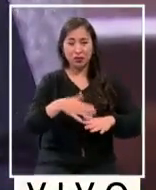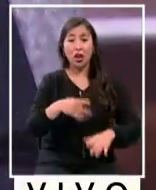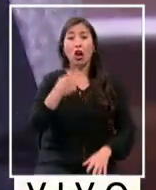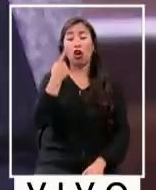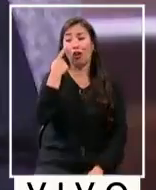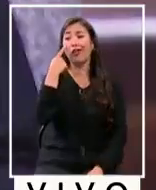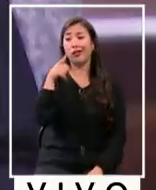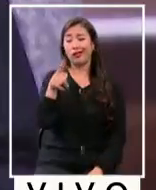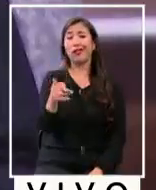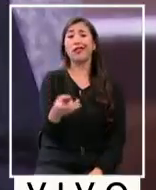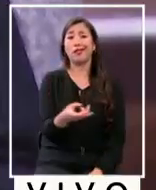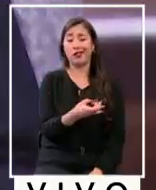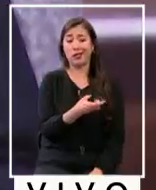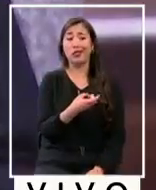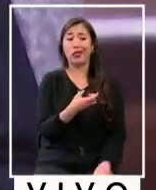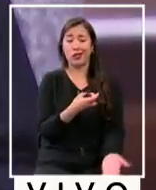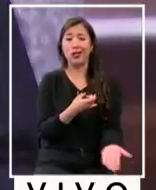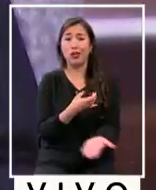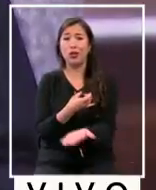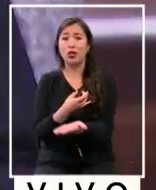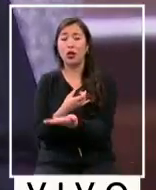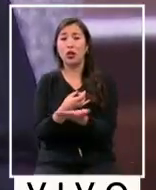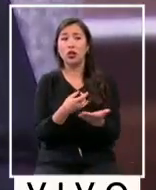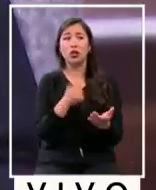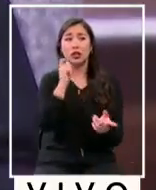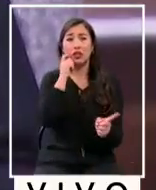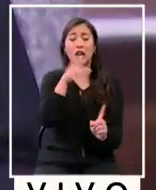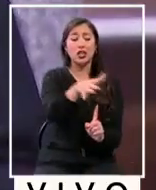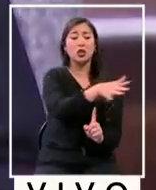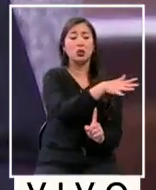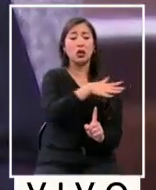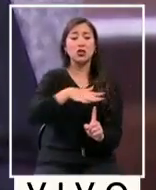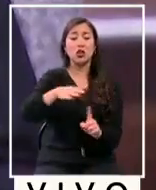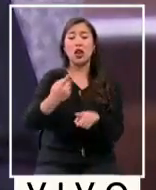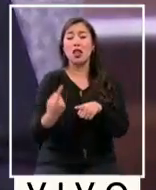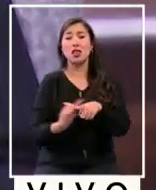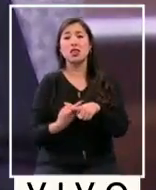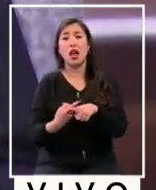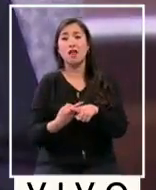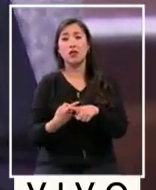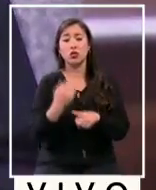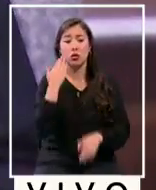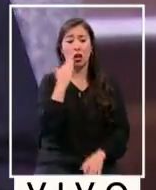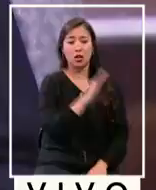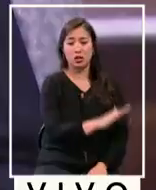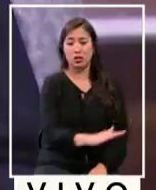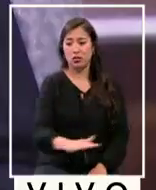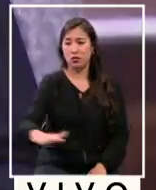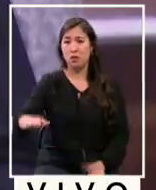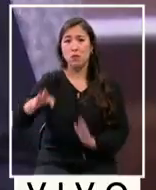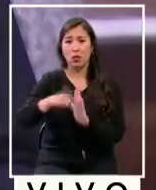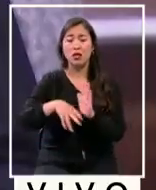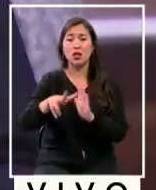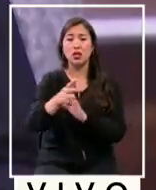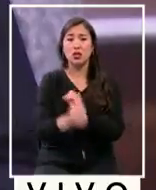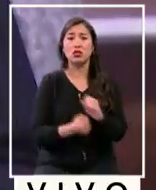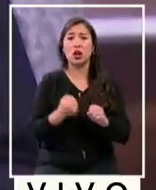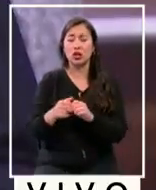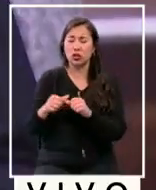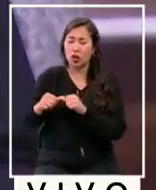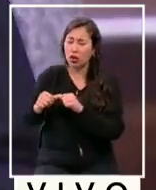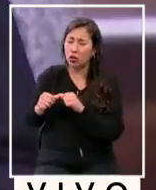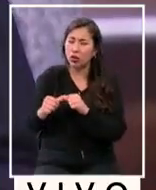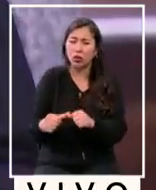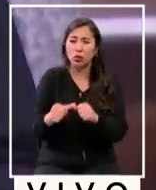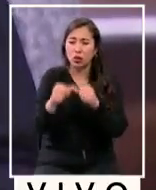Conozco el dolor que han significado los casos de abusos ocurridos a menores de edad y sigo con